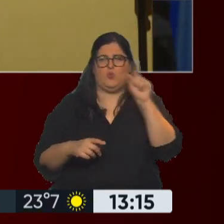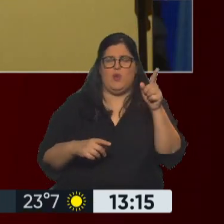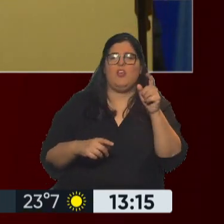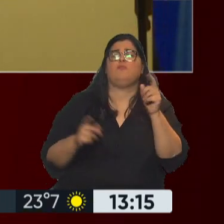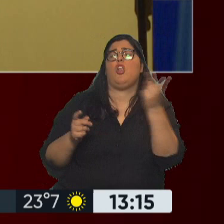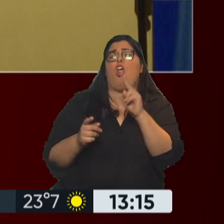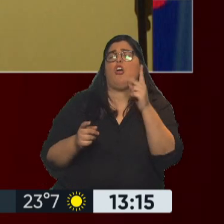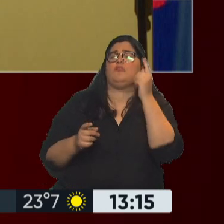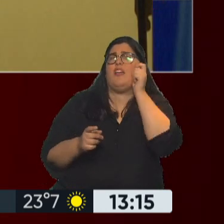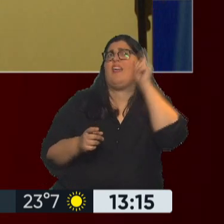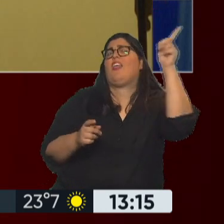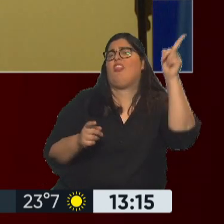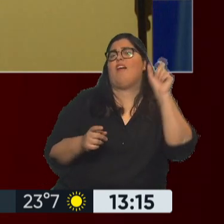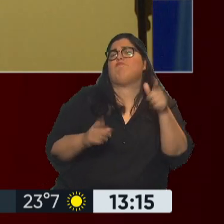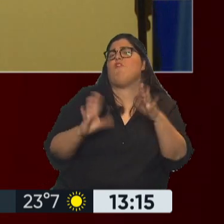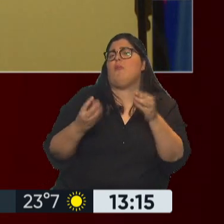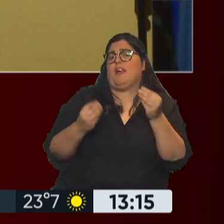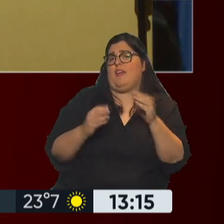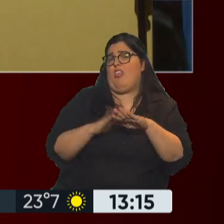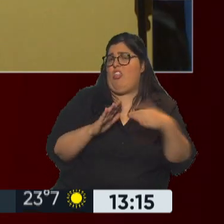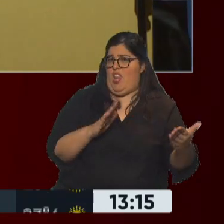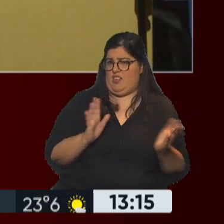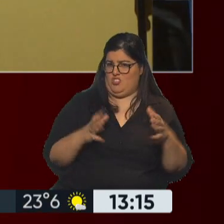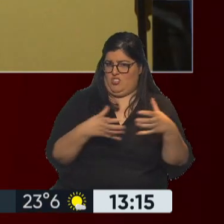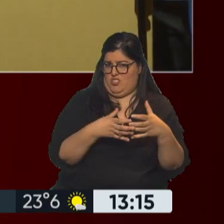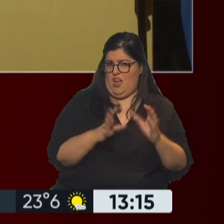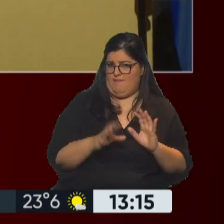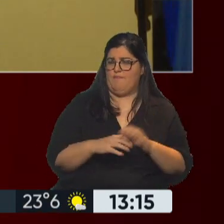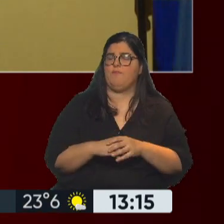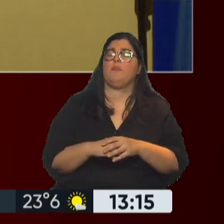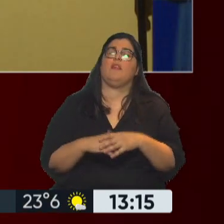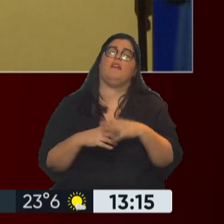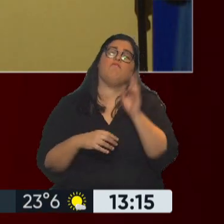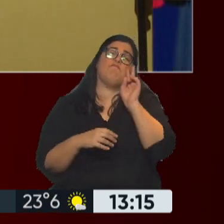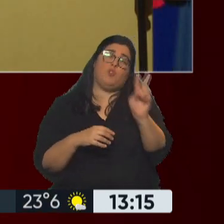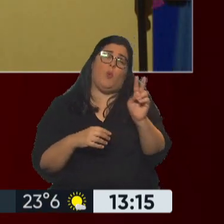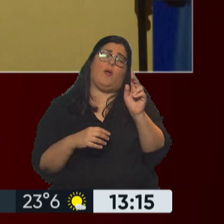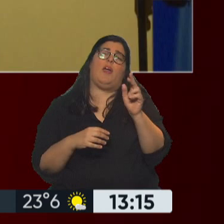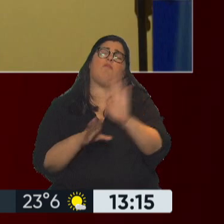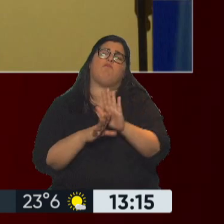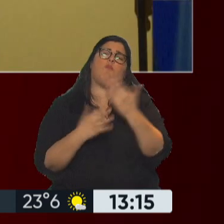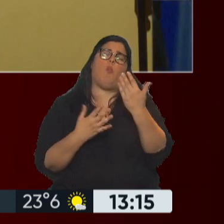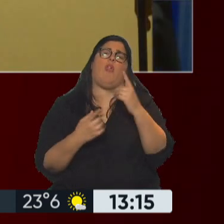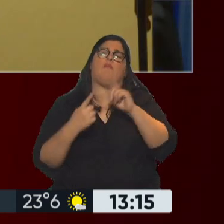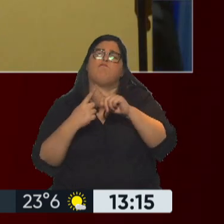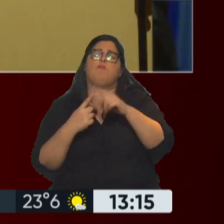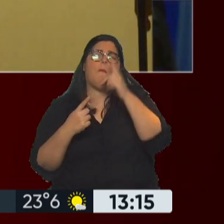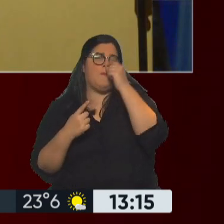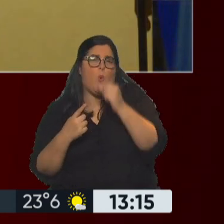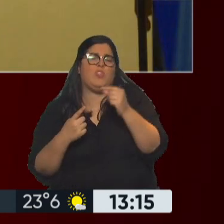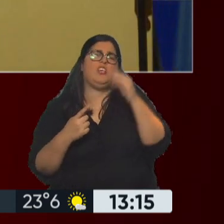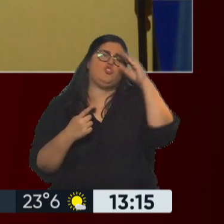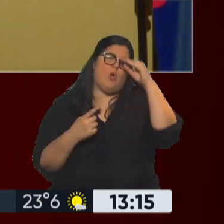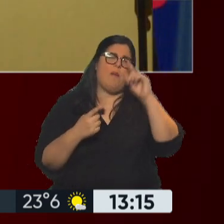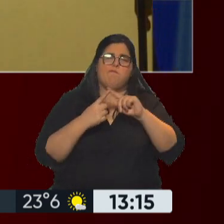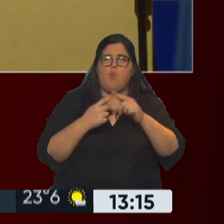de derecha. Y entonces puede relacionarse bien con Putin y con Trump. No